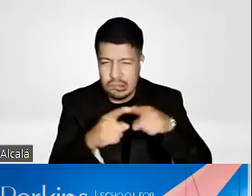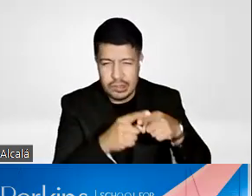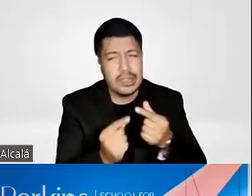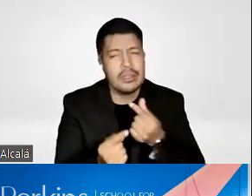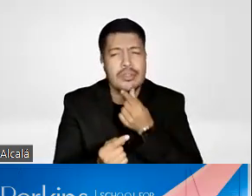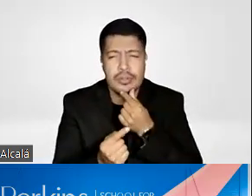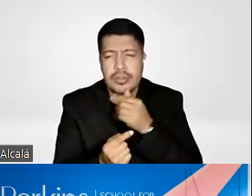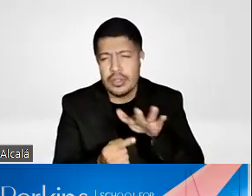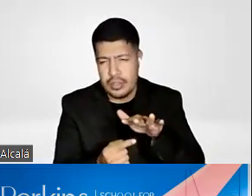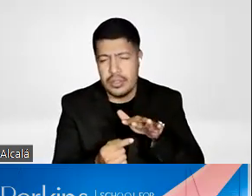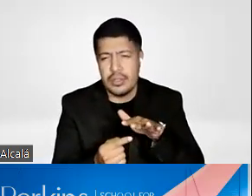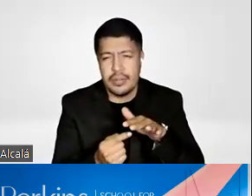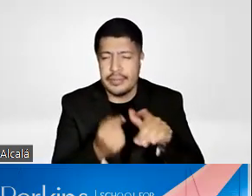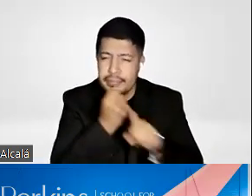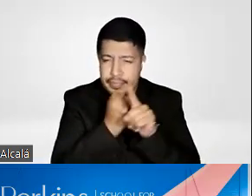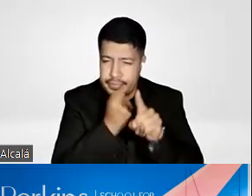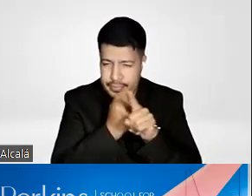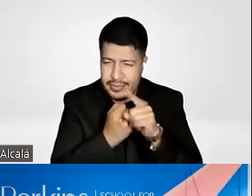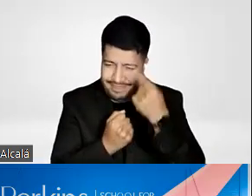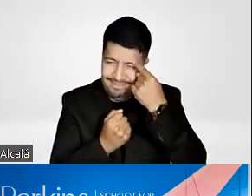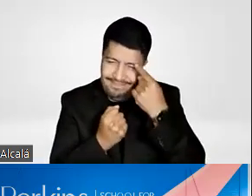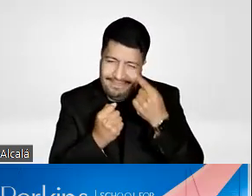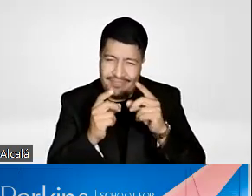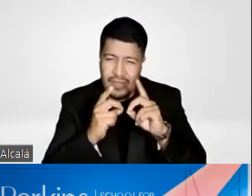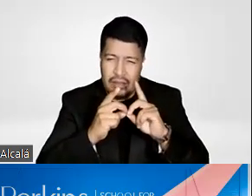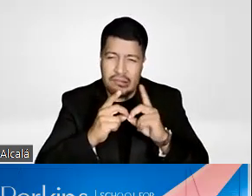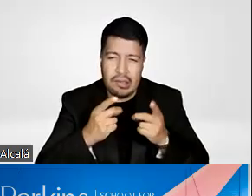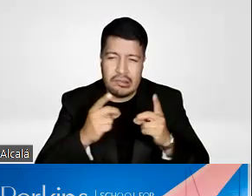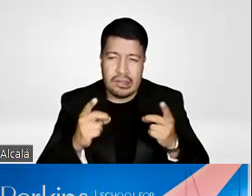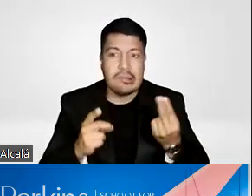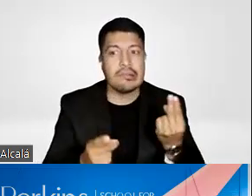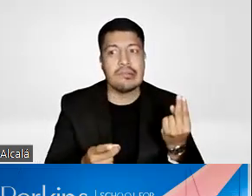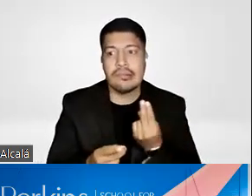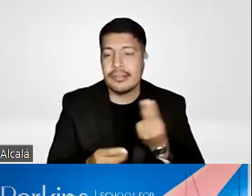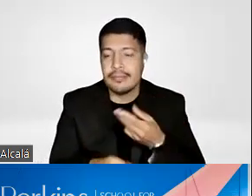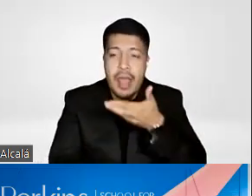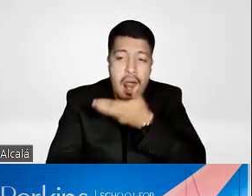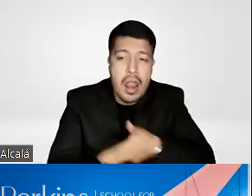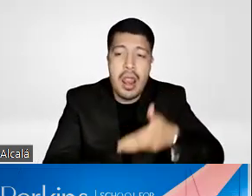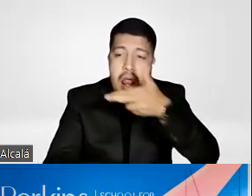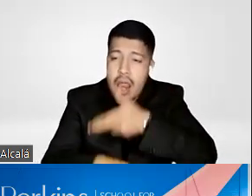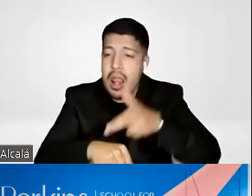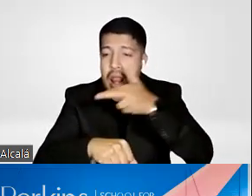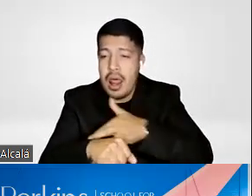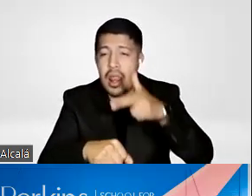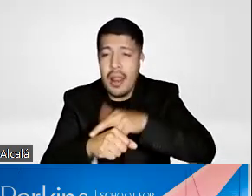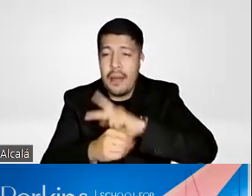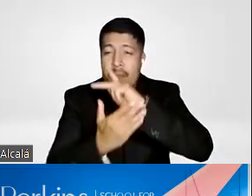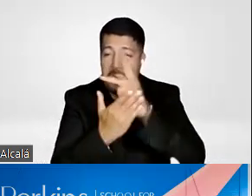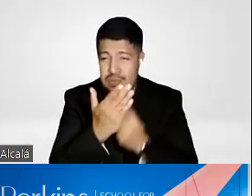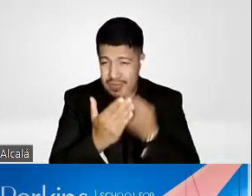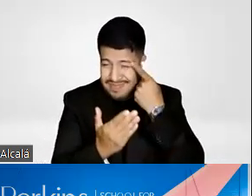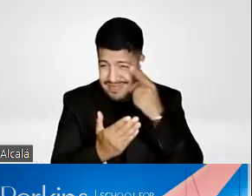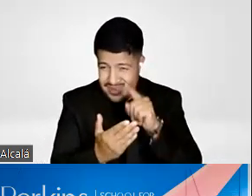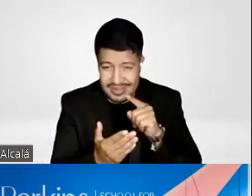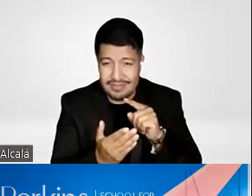trastornos del neurodesarrollo, pues se ven en la necesidad de gestionar este programa tal cual para poder recibir una